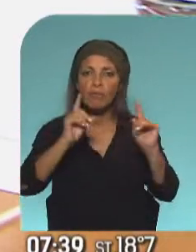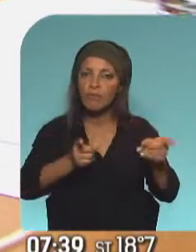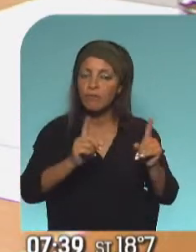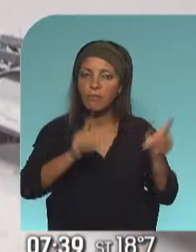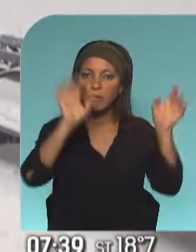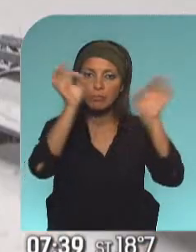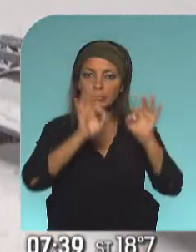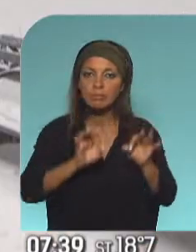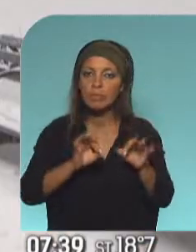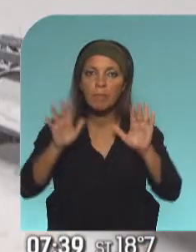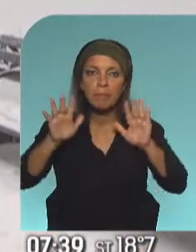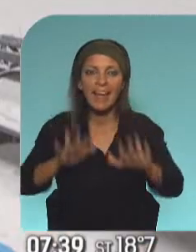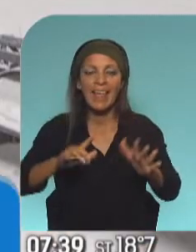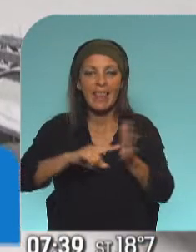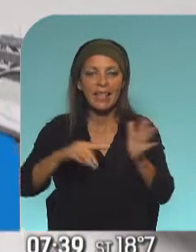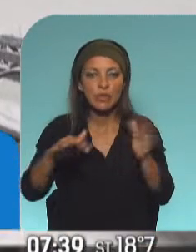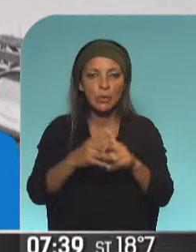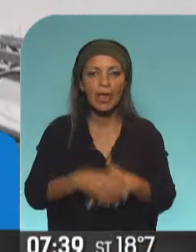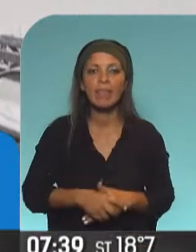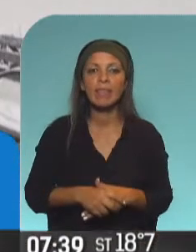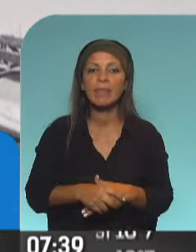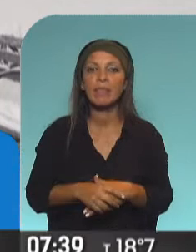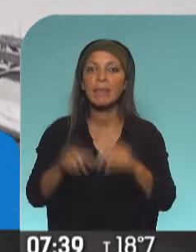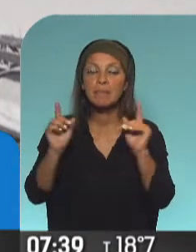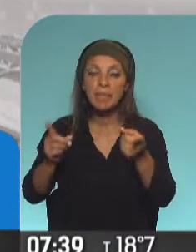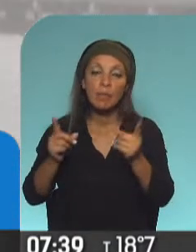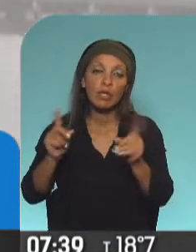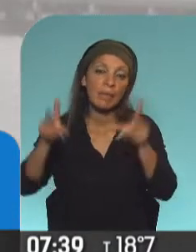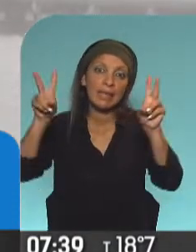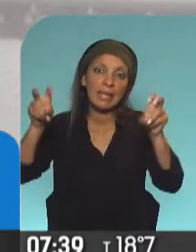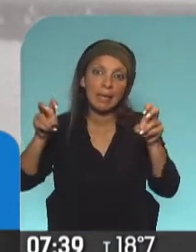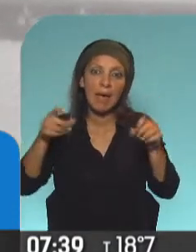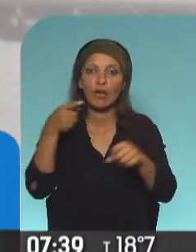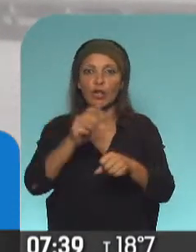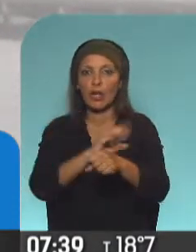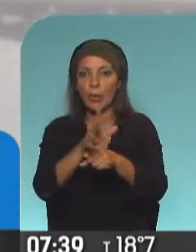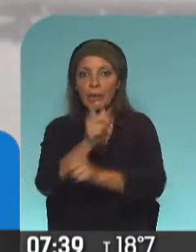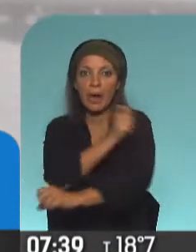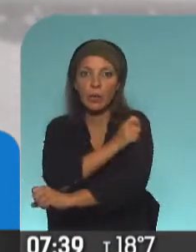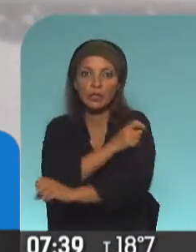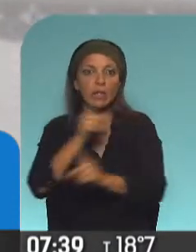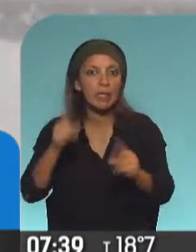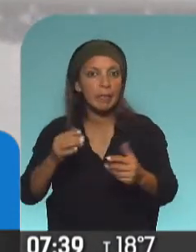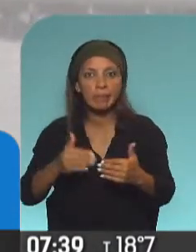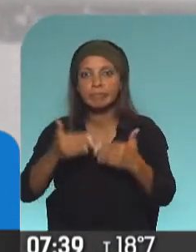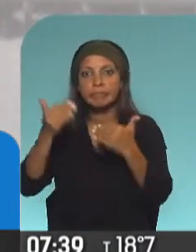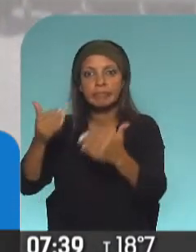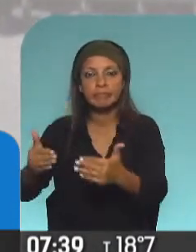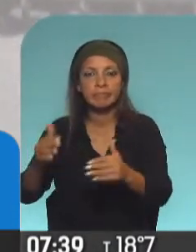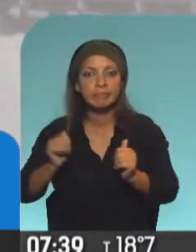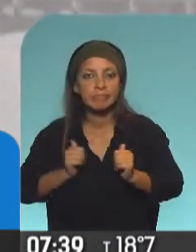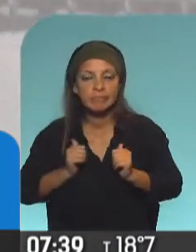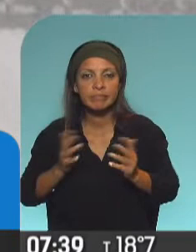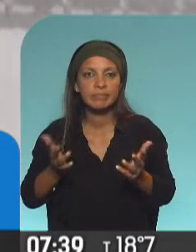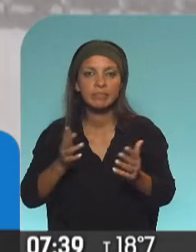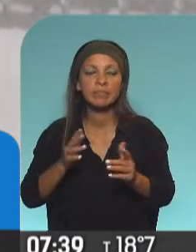paralizada prácticamente la ciudad. Inclusive la vacunación contra el COVID-19 se postergó. El noroeste de